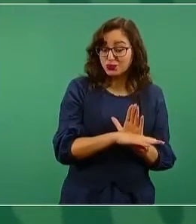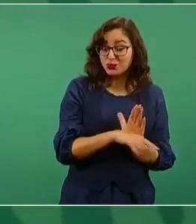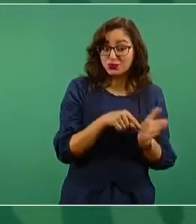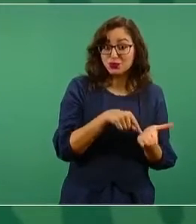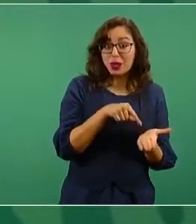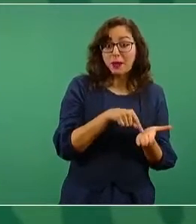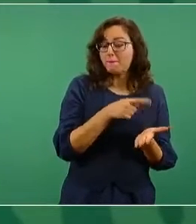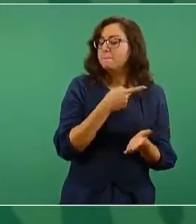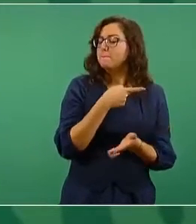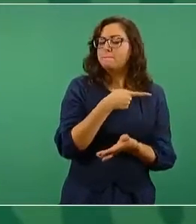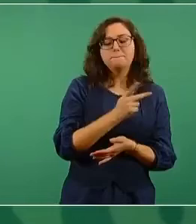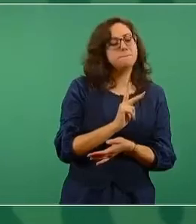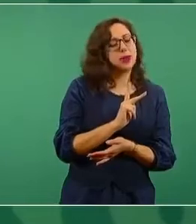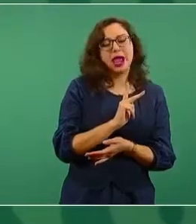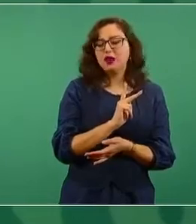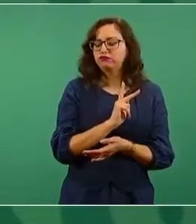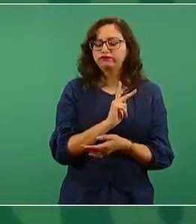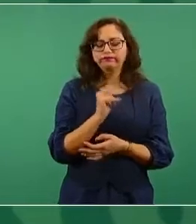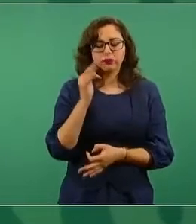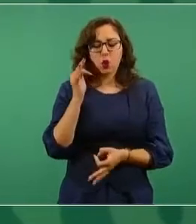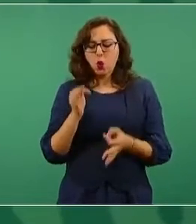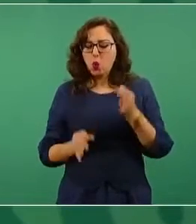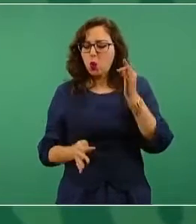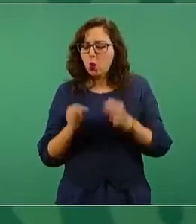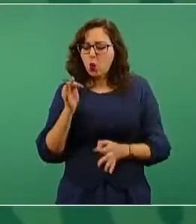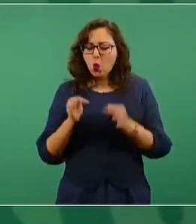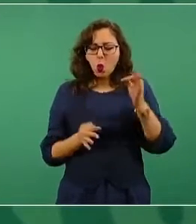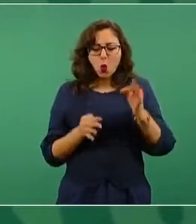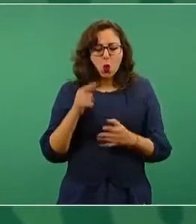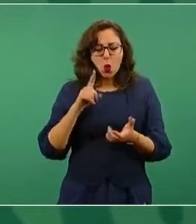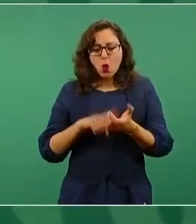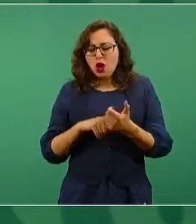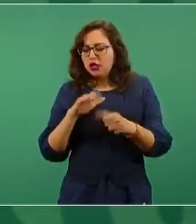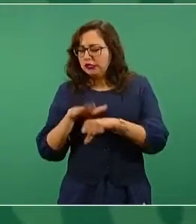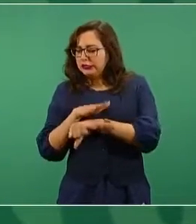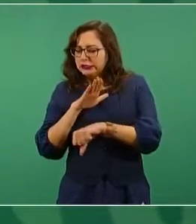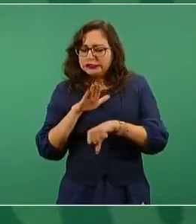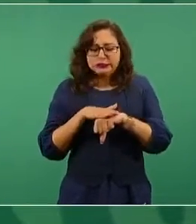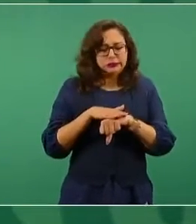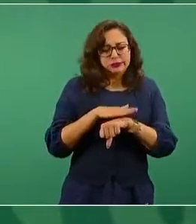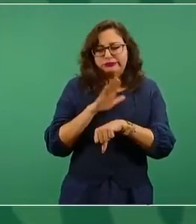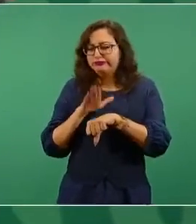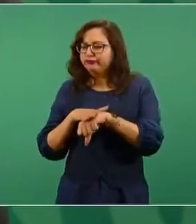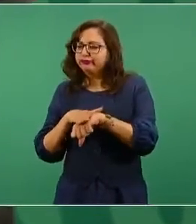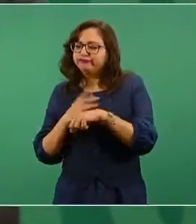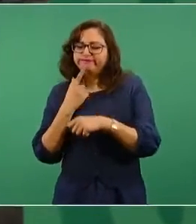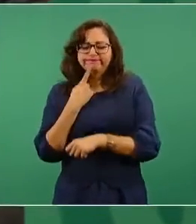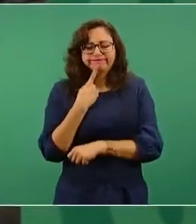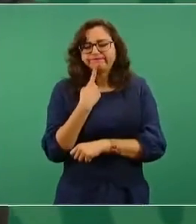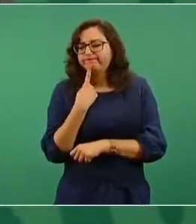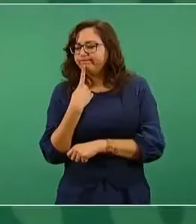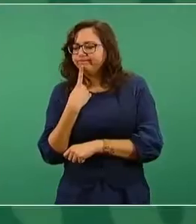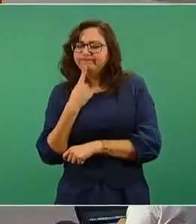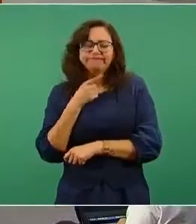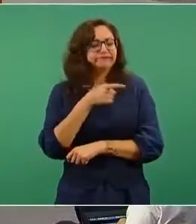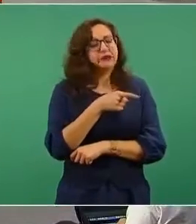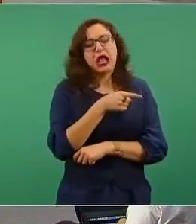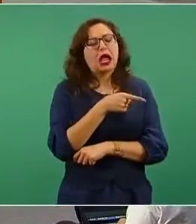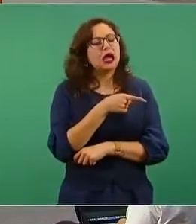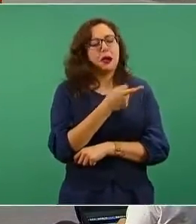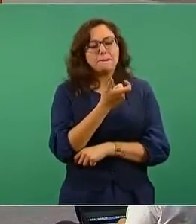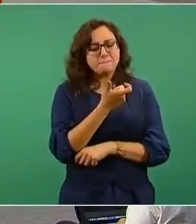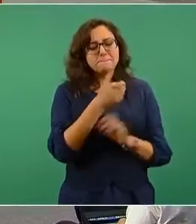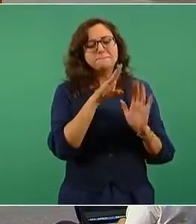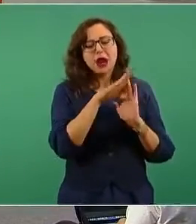los que califican resuelven de que esa empresa no podía construir la obra